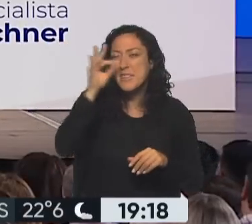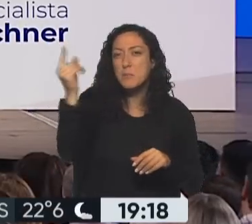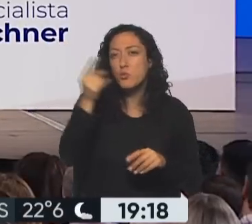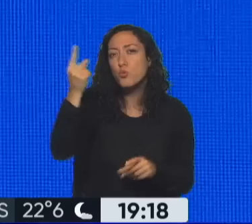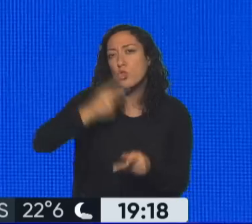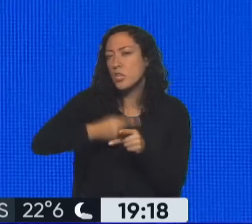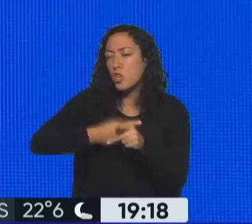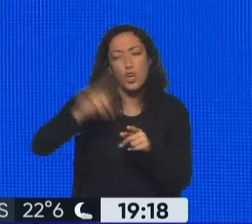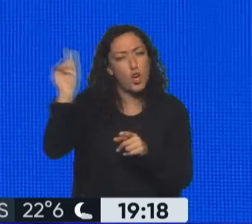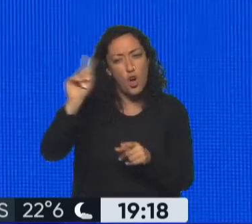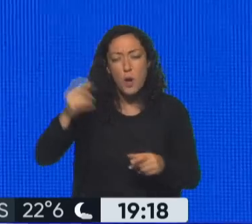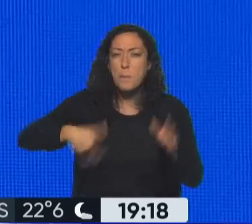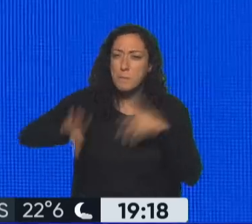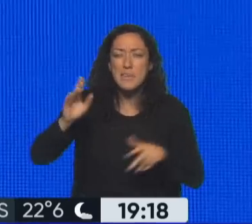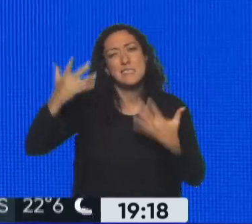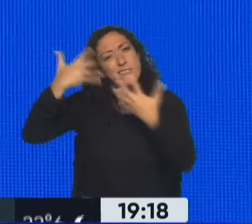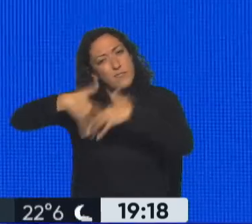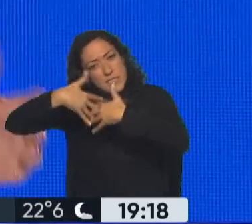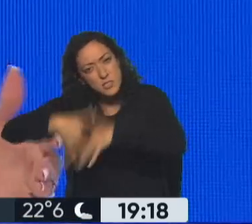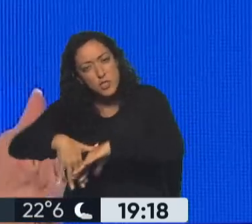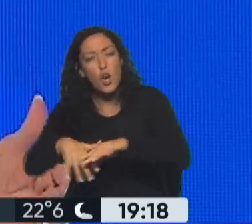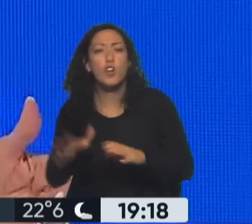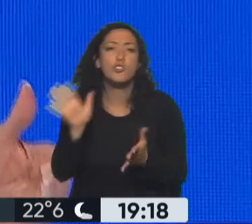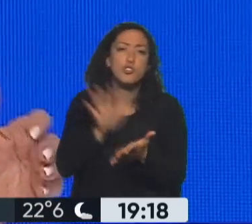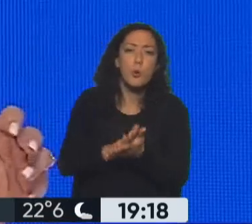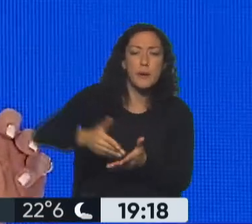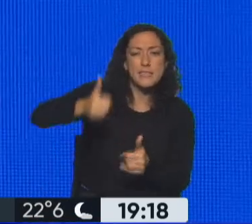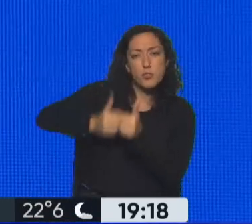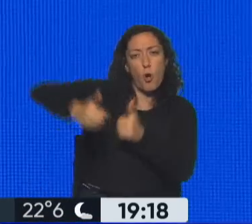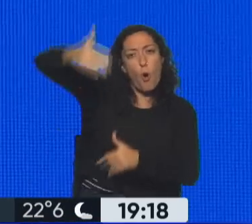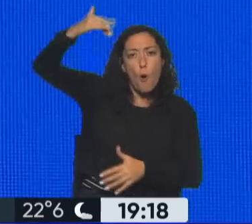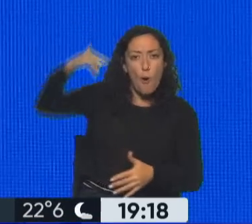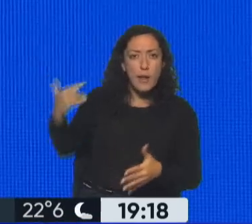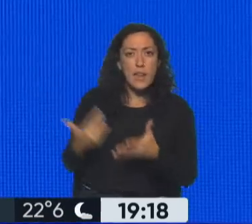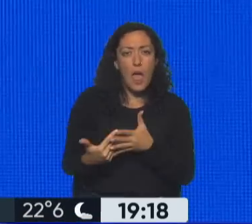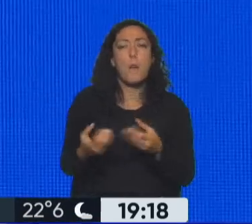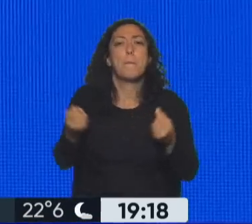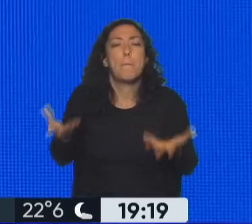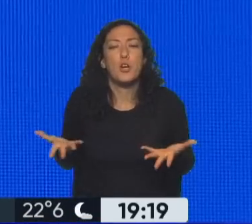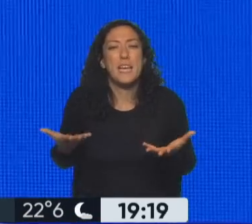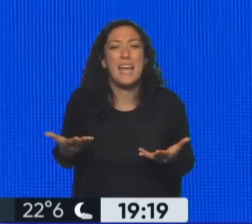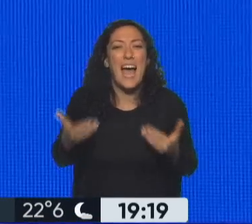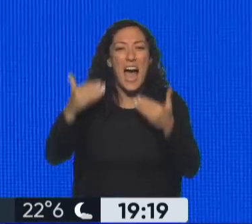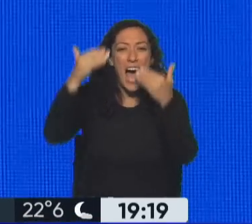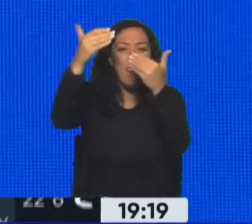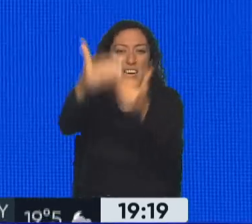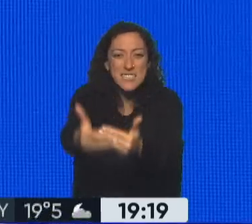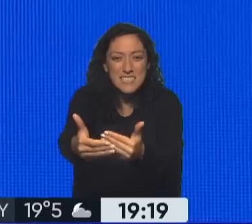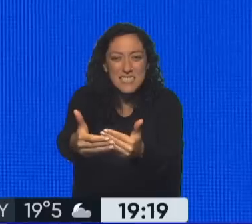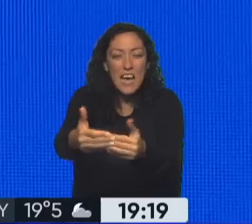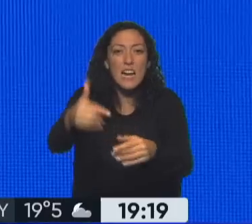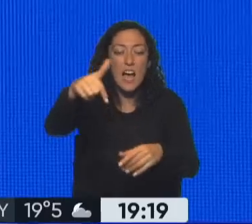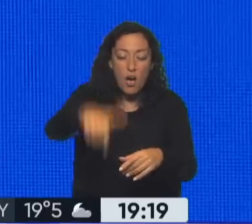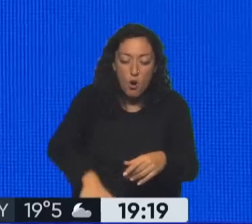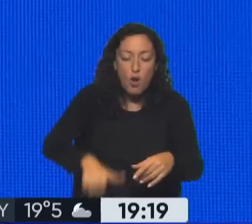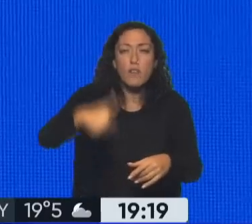TikTok y a pensar un poquito lo que pasó, porque es imposible avanzar en el presente y en el